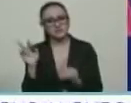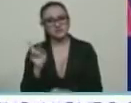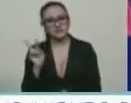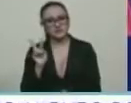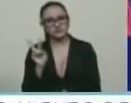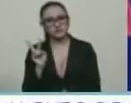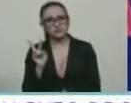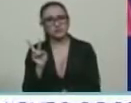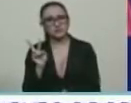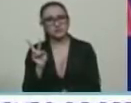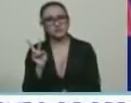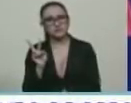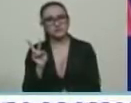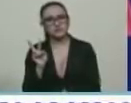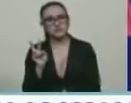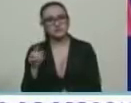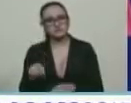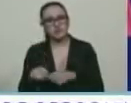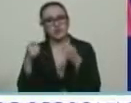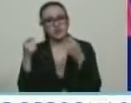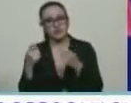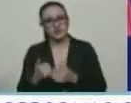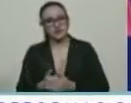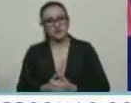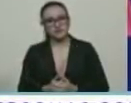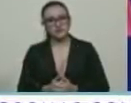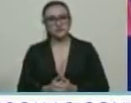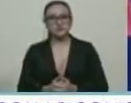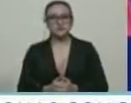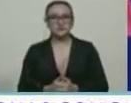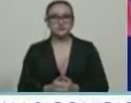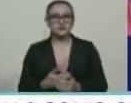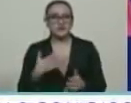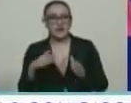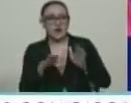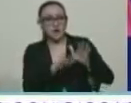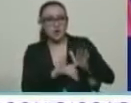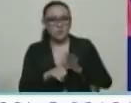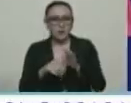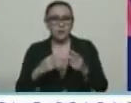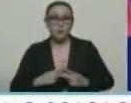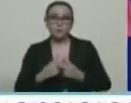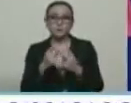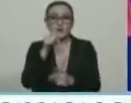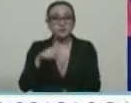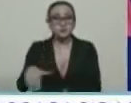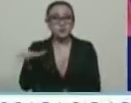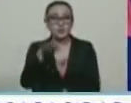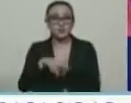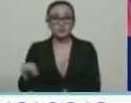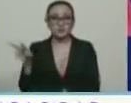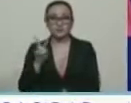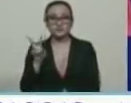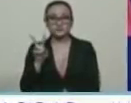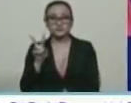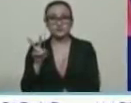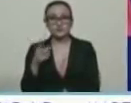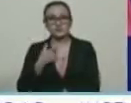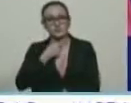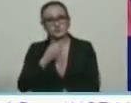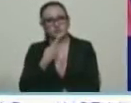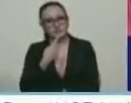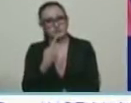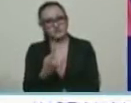Venezuela. Ellos quisieran robar la voluntad del pueblo de Venezuela. Y me gustaría decir que